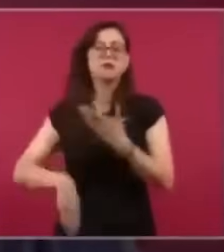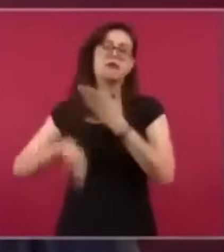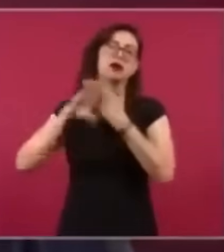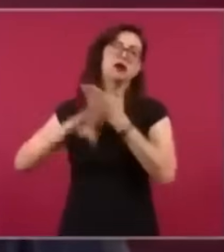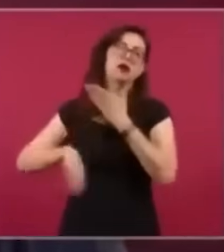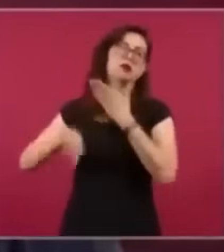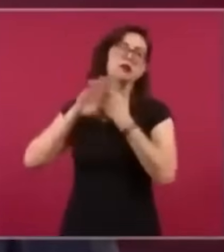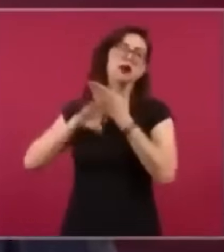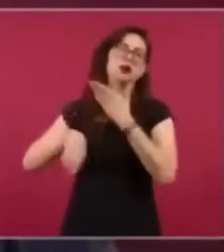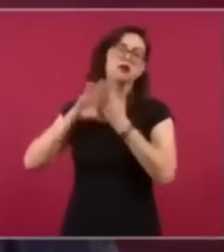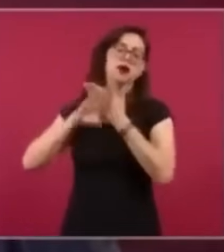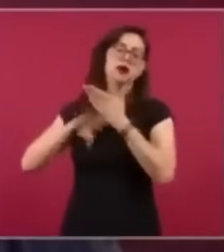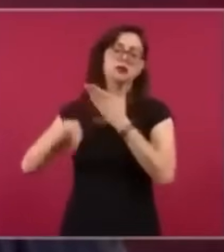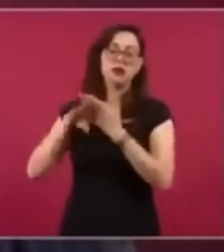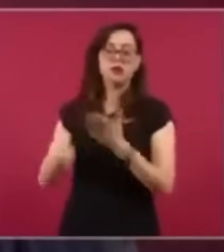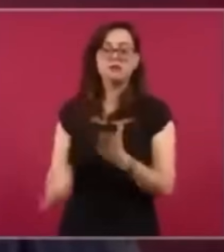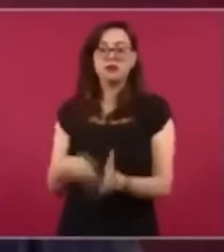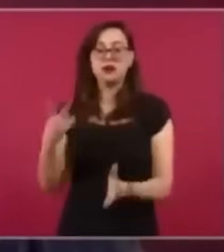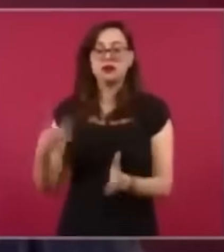atacándonos,